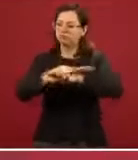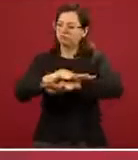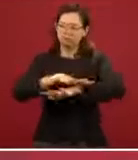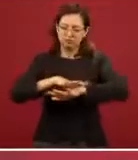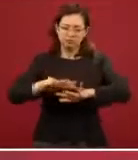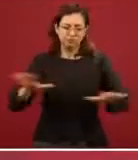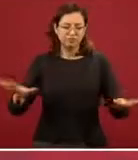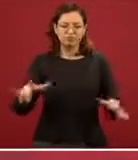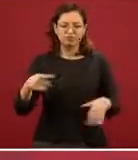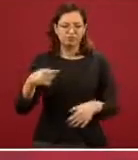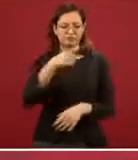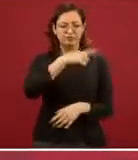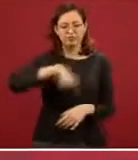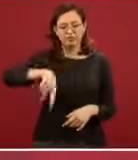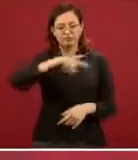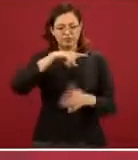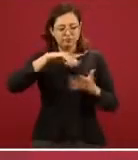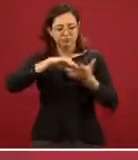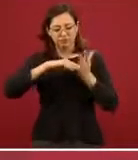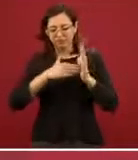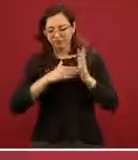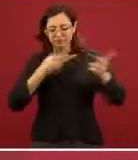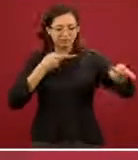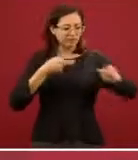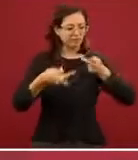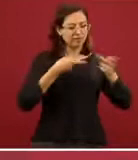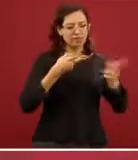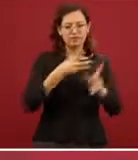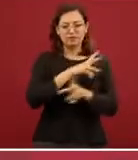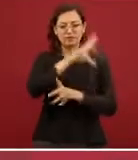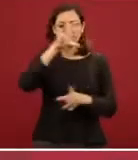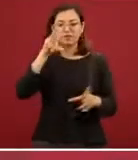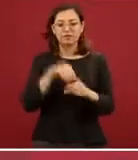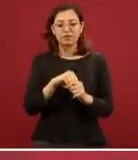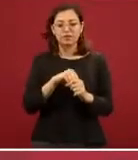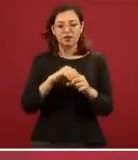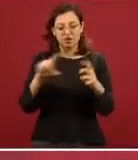la estrategia de salud. Vamos también